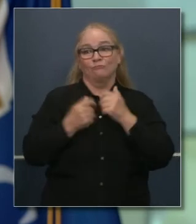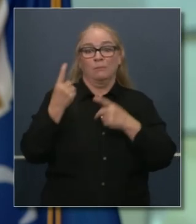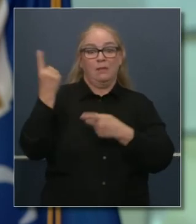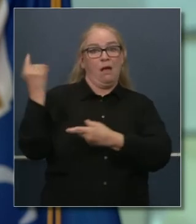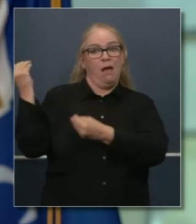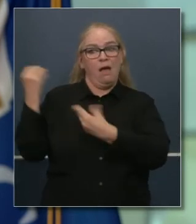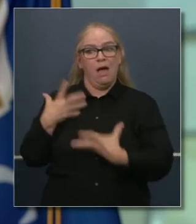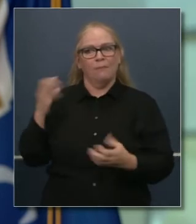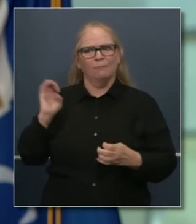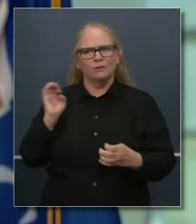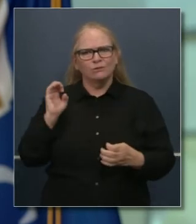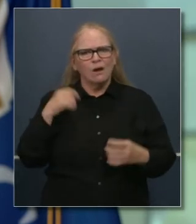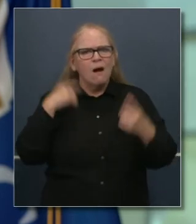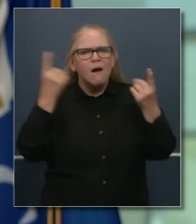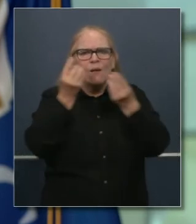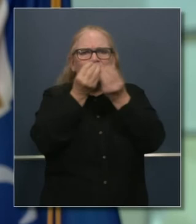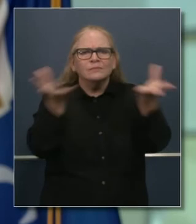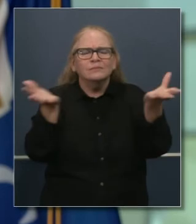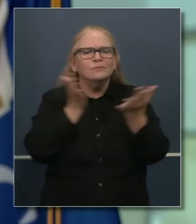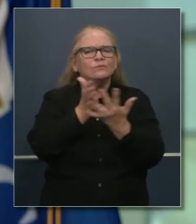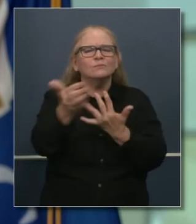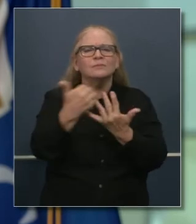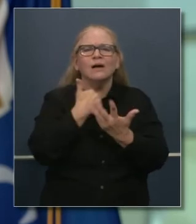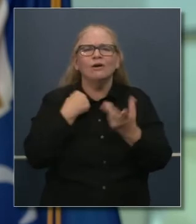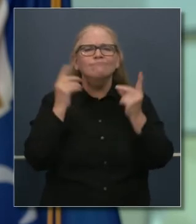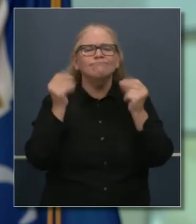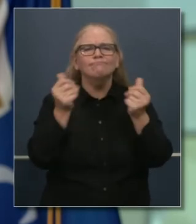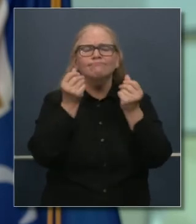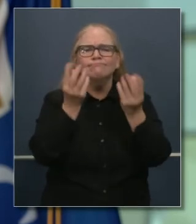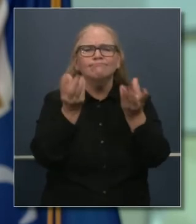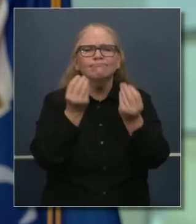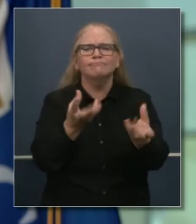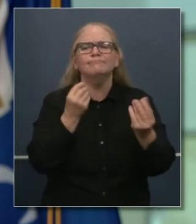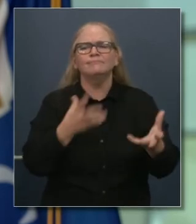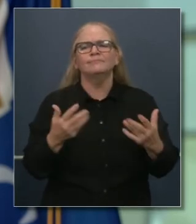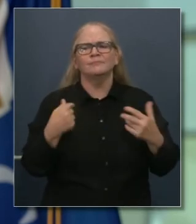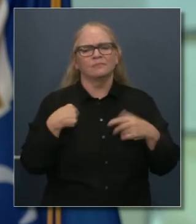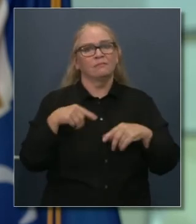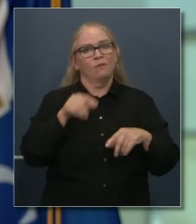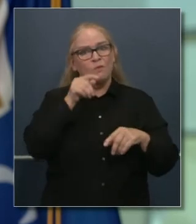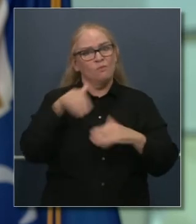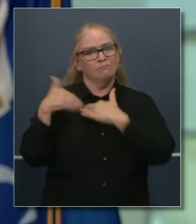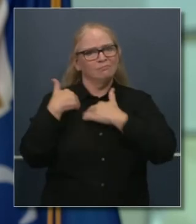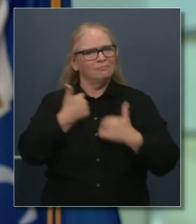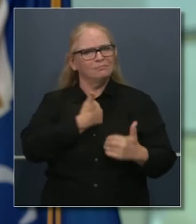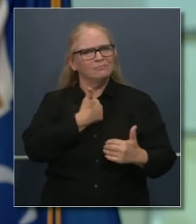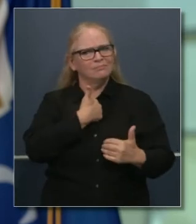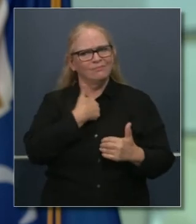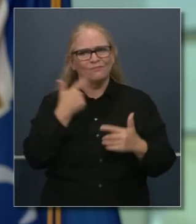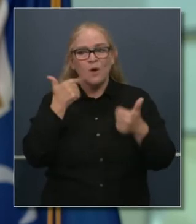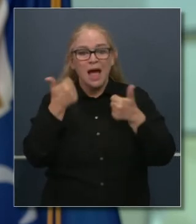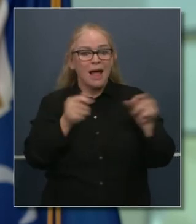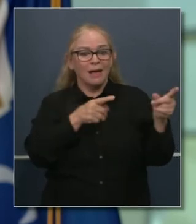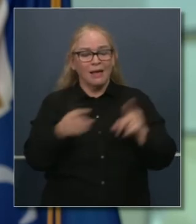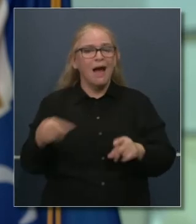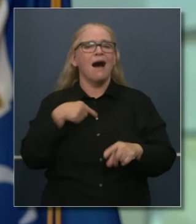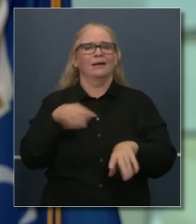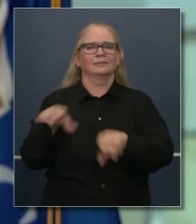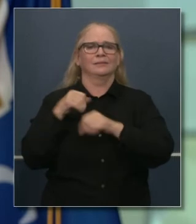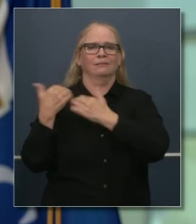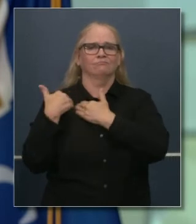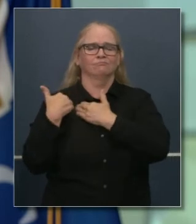percatado de cosas y estoy muy siendo transparente con usted de decirle cuando se percatado y es mi responsabilidad arreglarlos